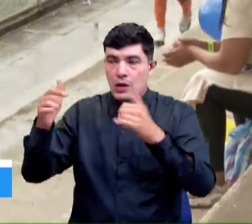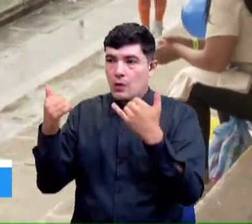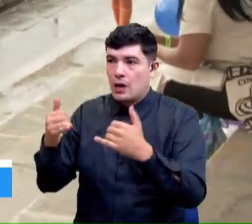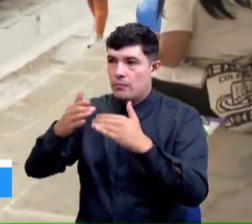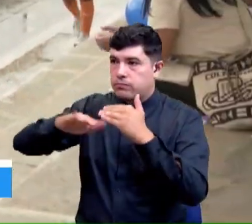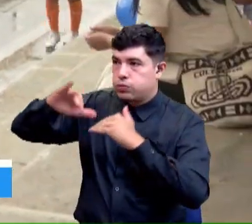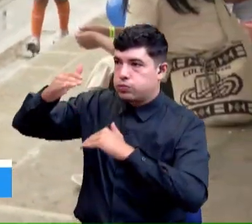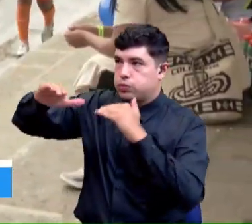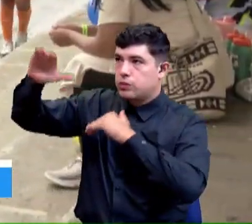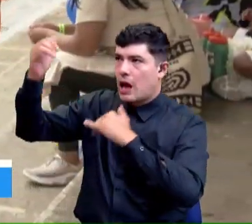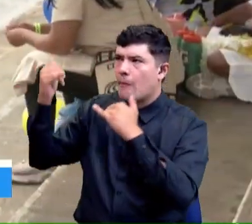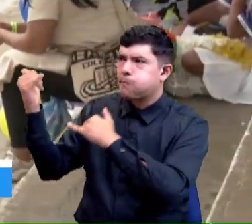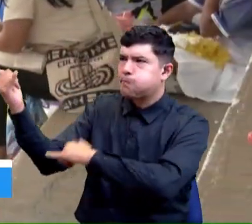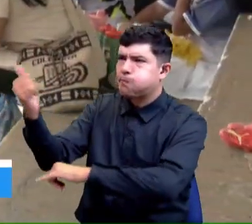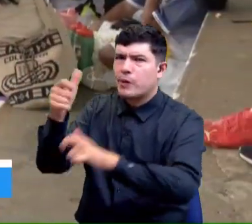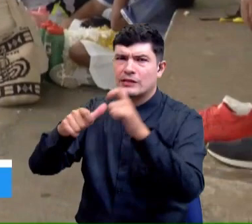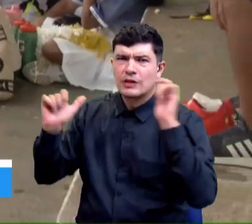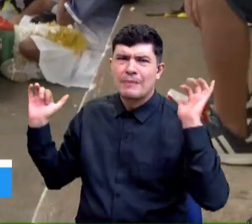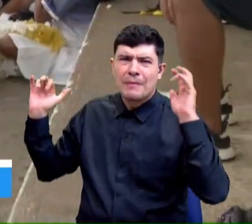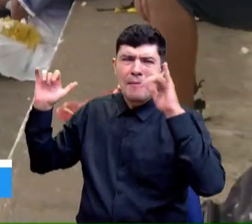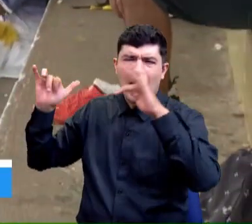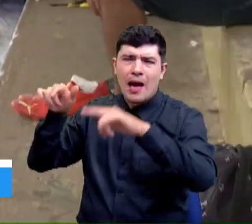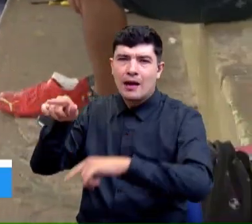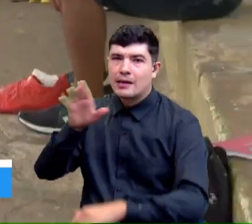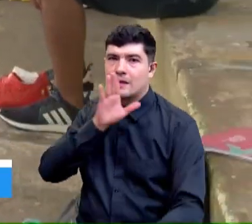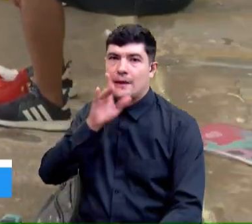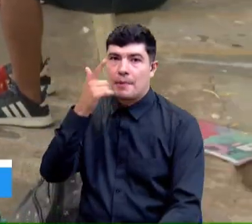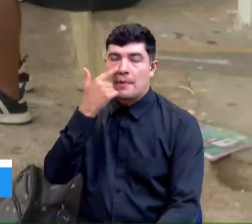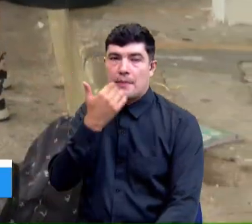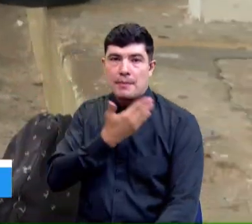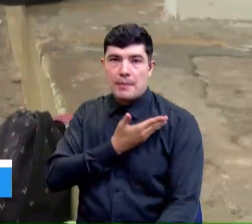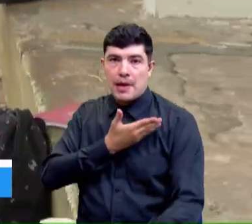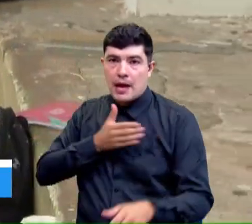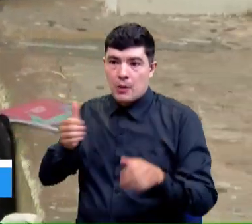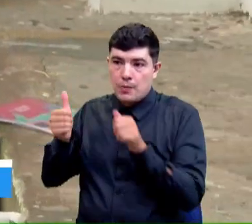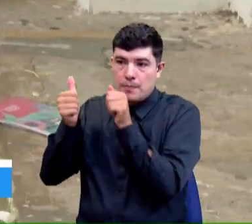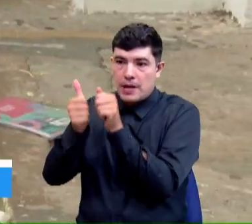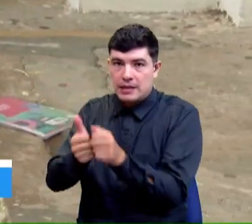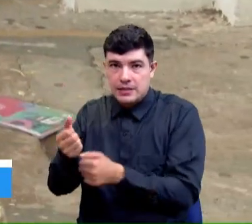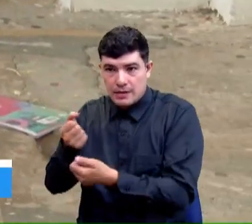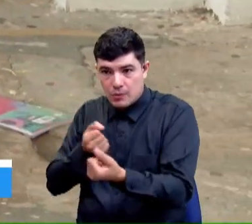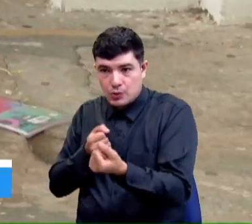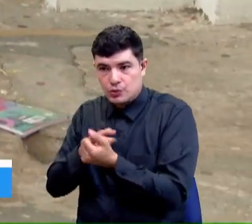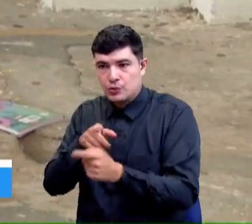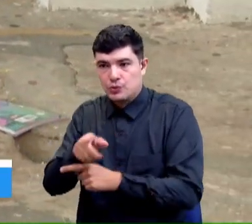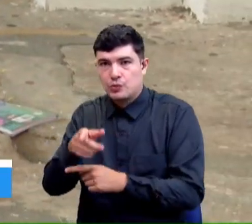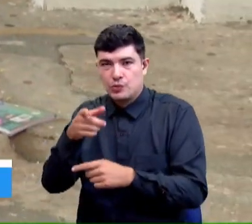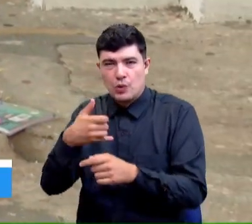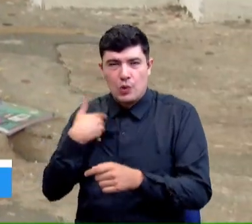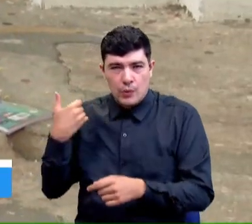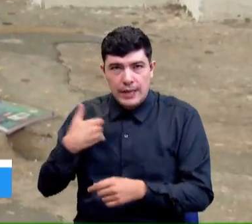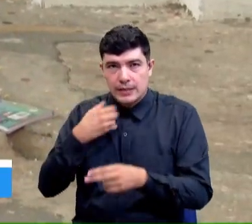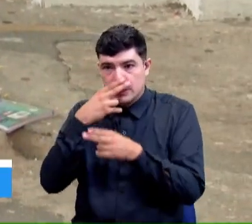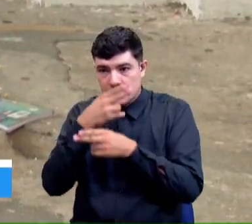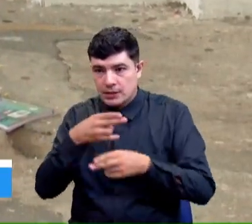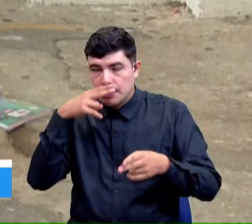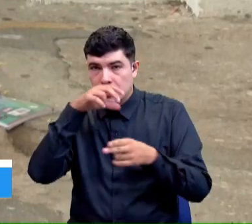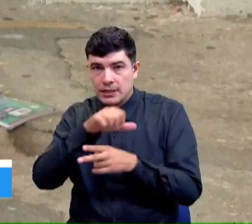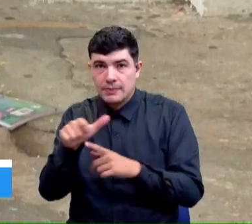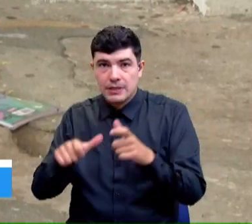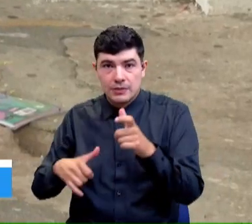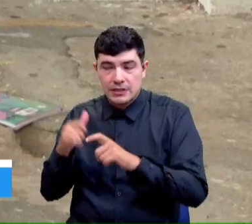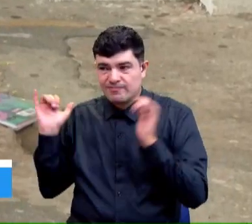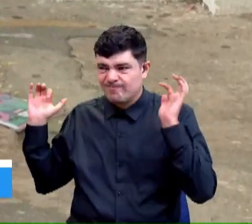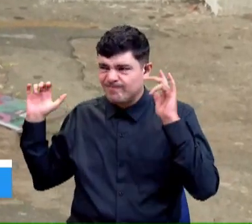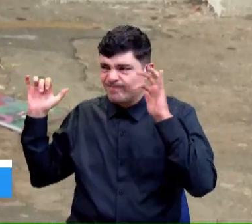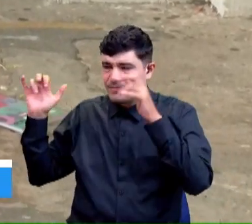Y es que hay fiesta de los padres de familia, de los acompañantes, de los entrenadores y de quienes llegan a alentar desde